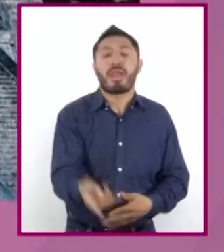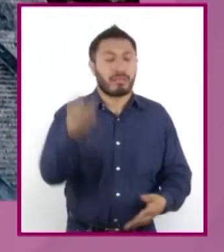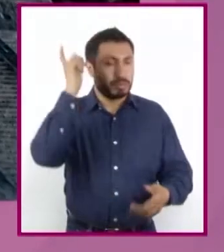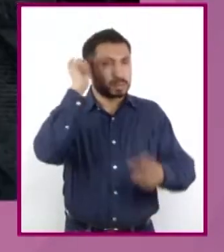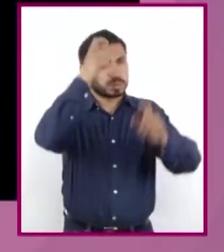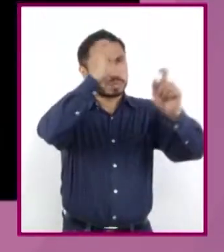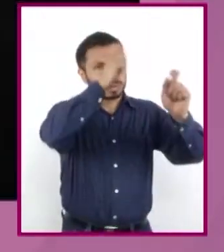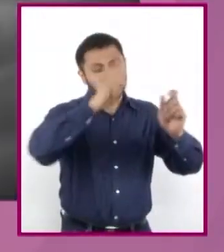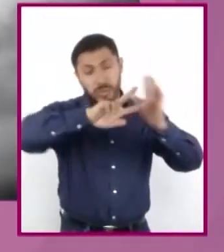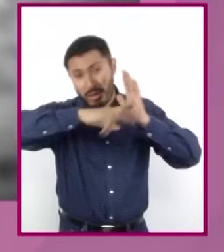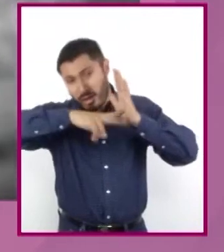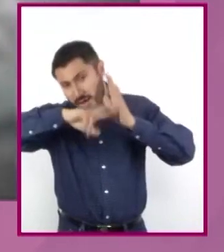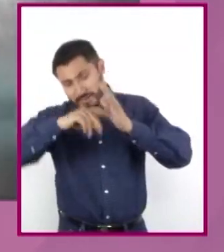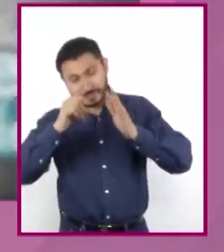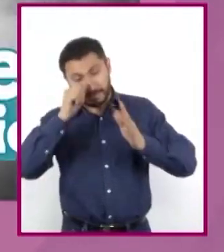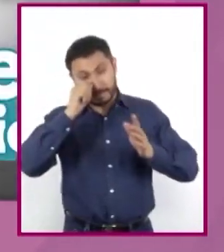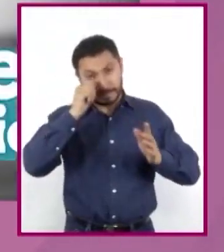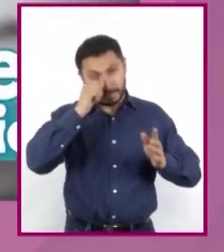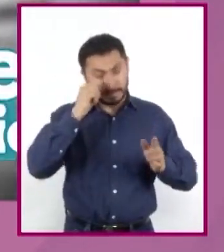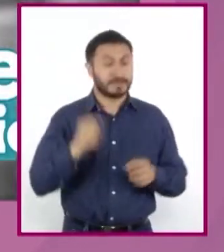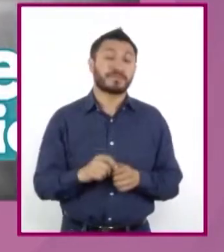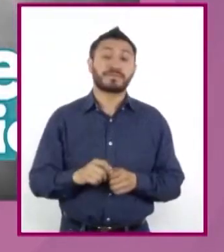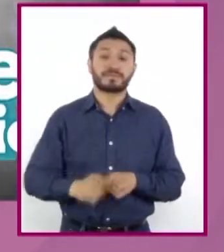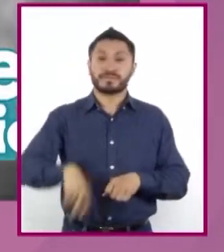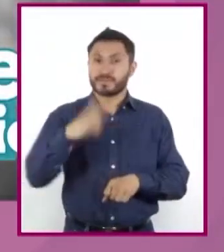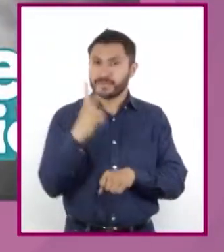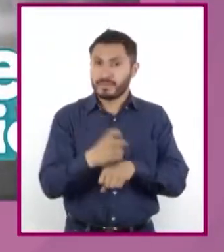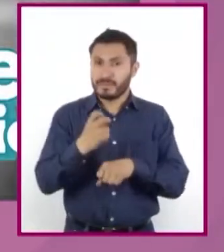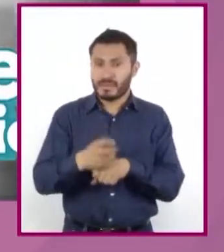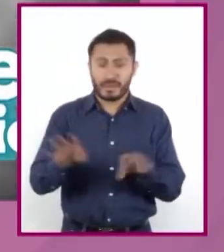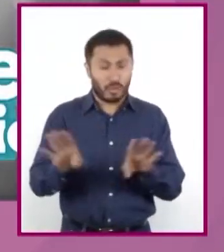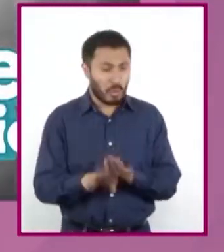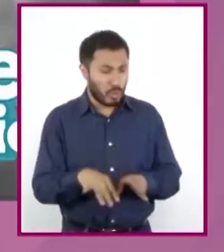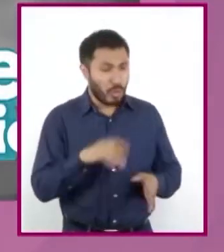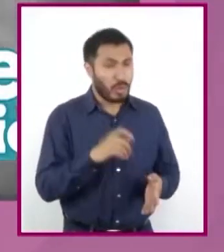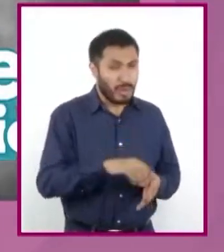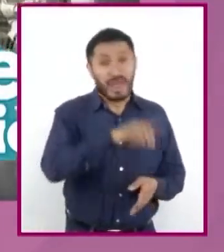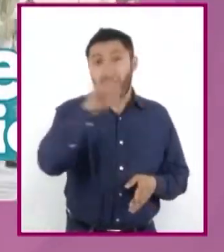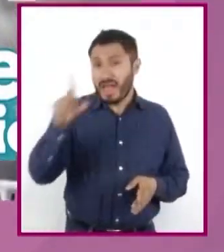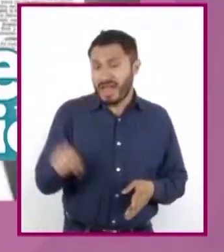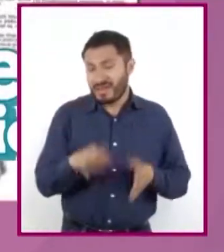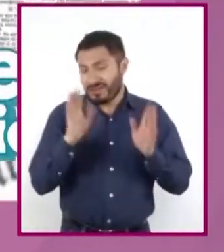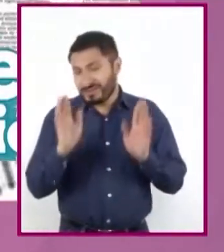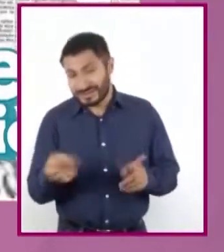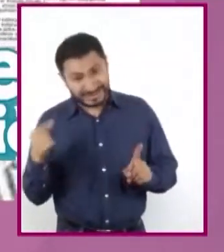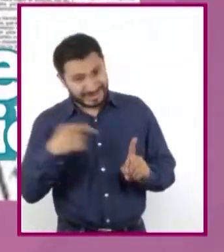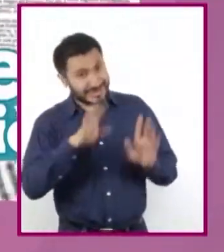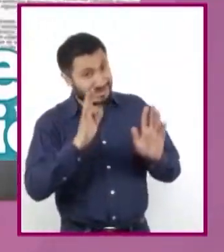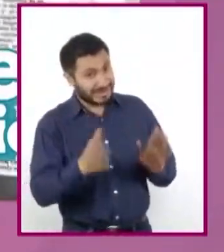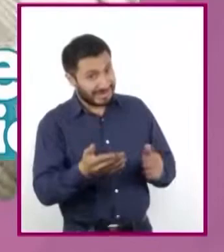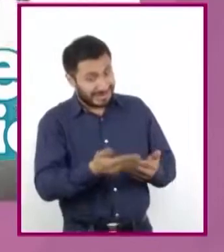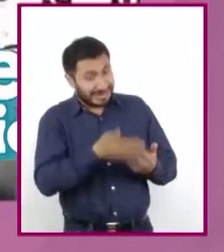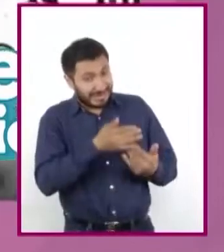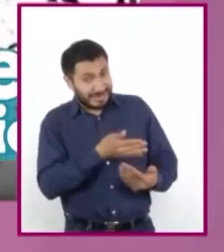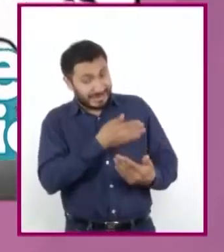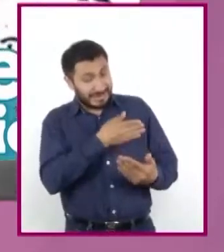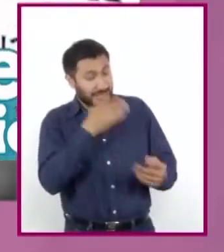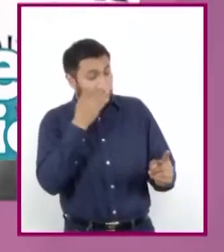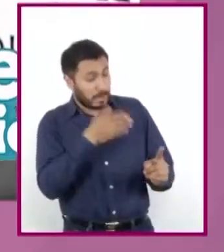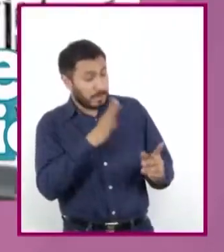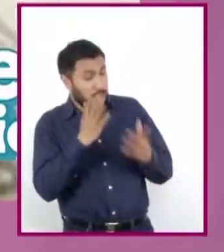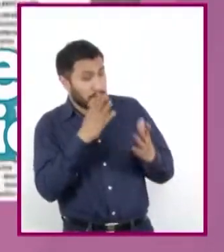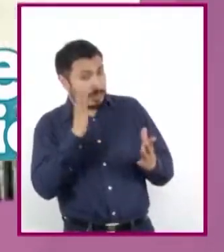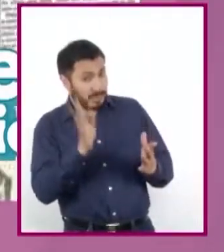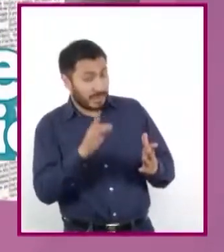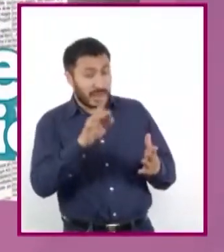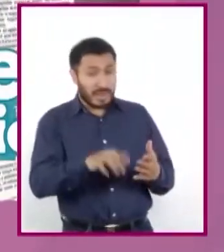arquitectónicas. Las fuentes secundarias son escritos posteriores al objeto de estudio y en su mayoría